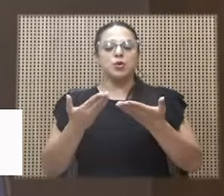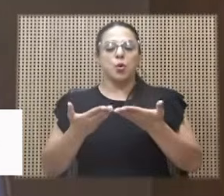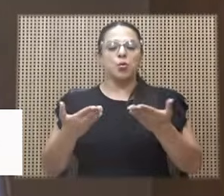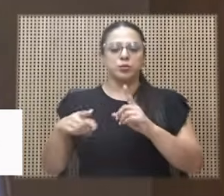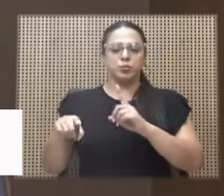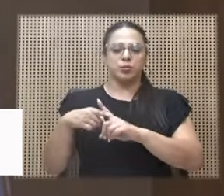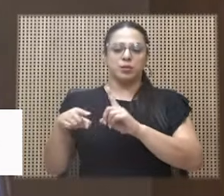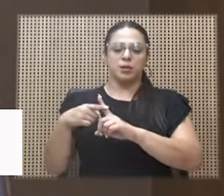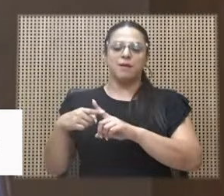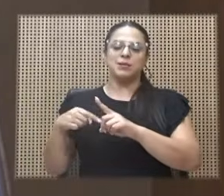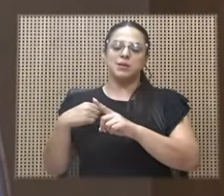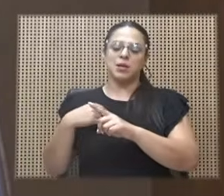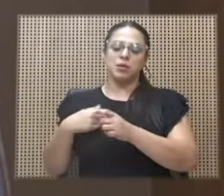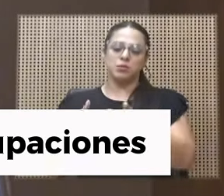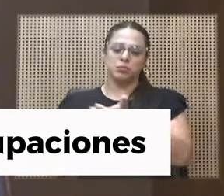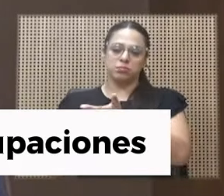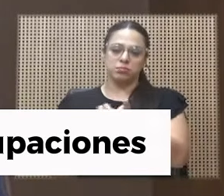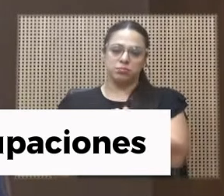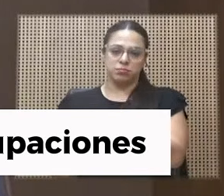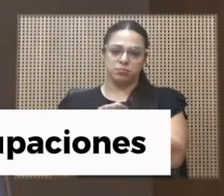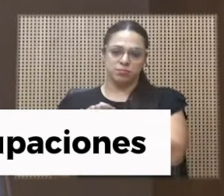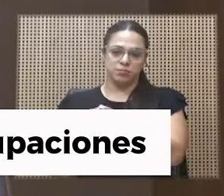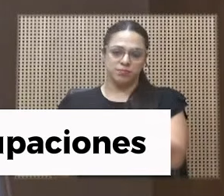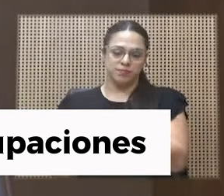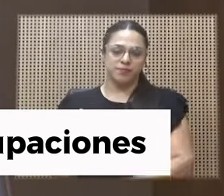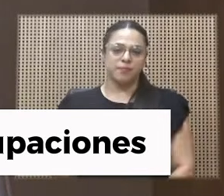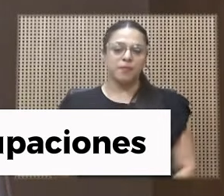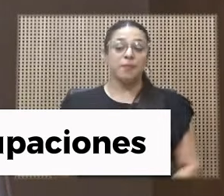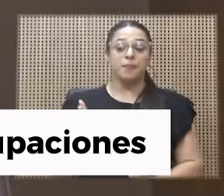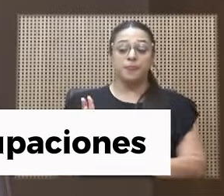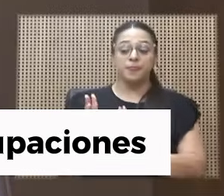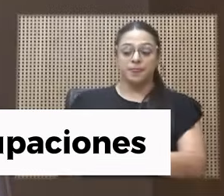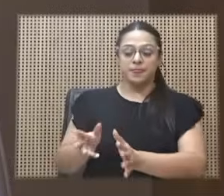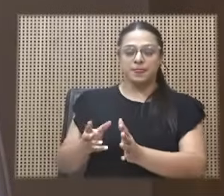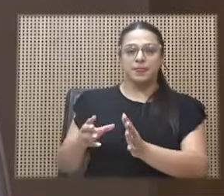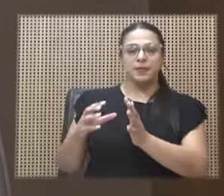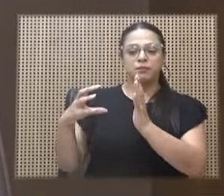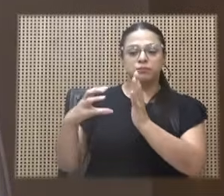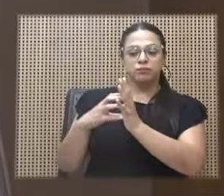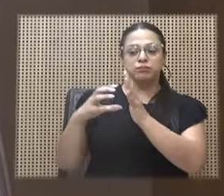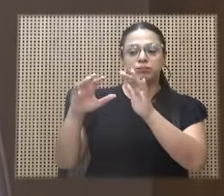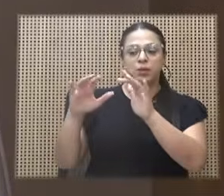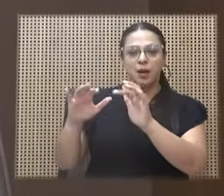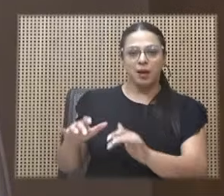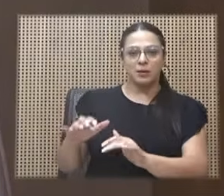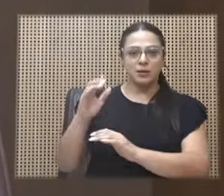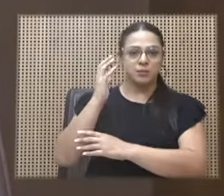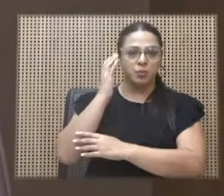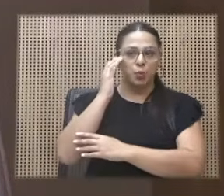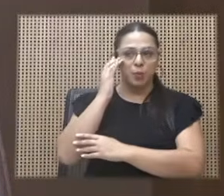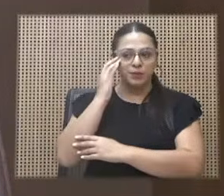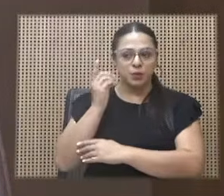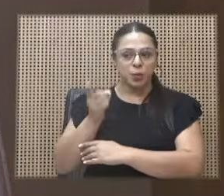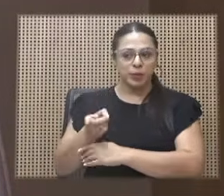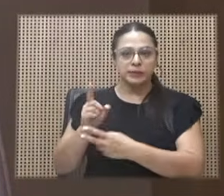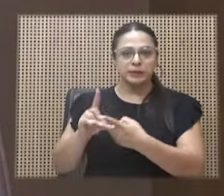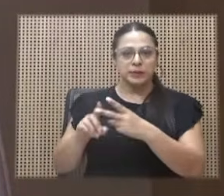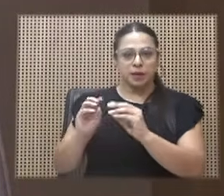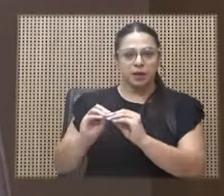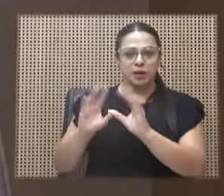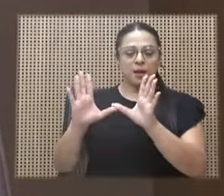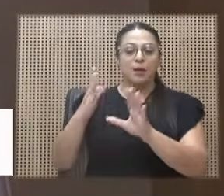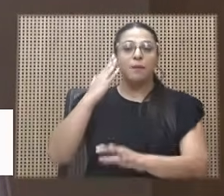lo voy a votar favorablemente. Dejando constando en actas estas preocupaciones, estas aclaraciones, por si el día de